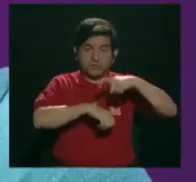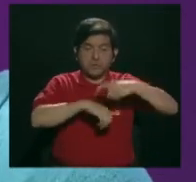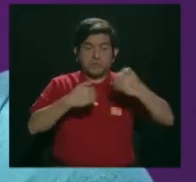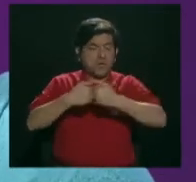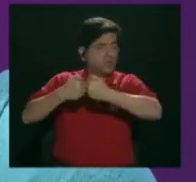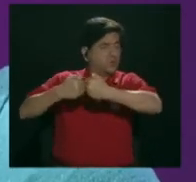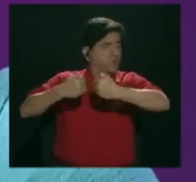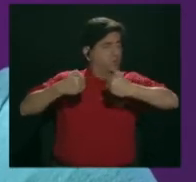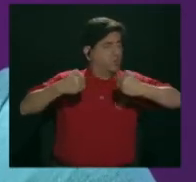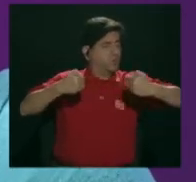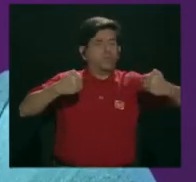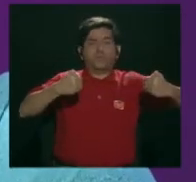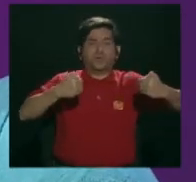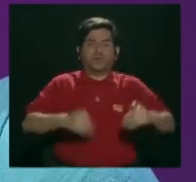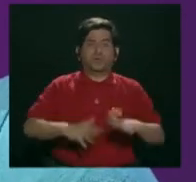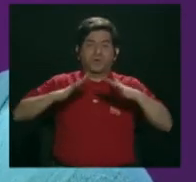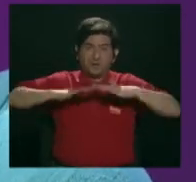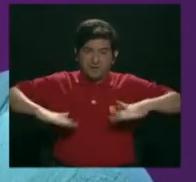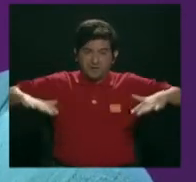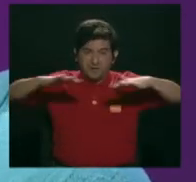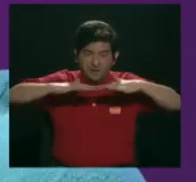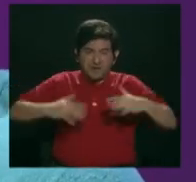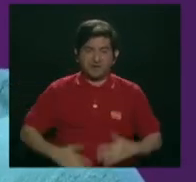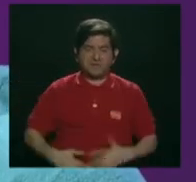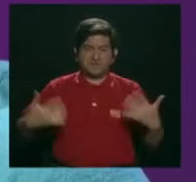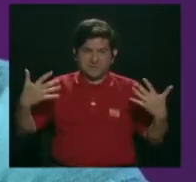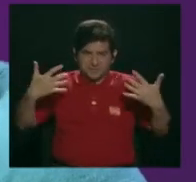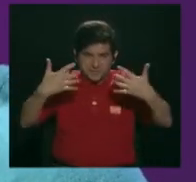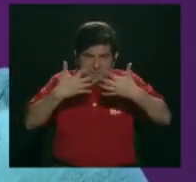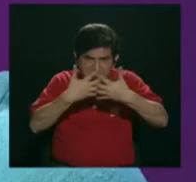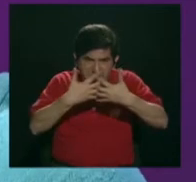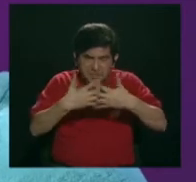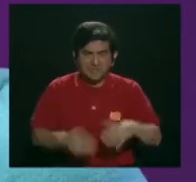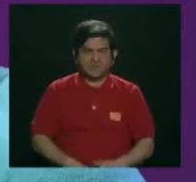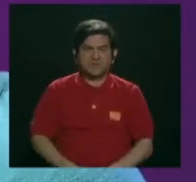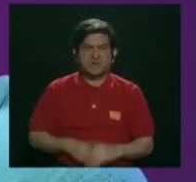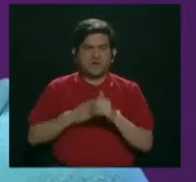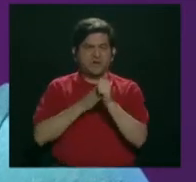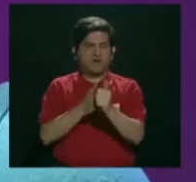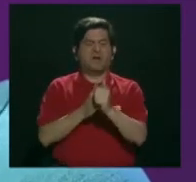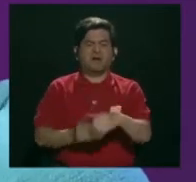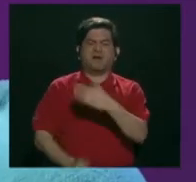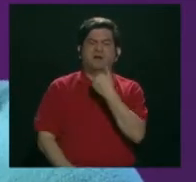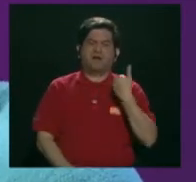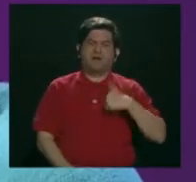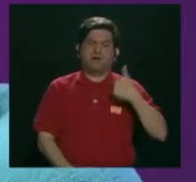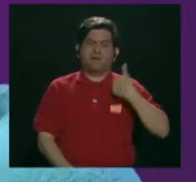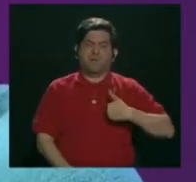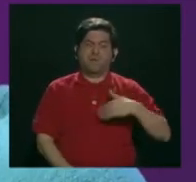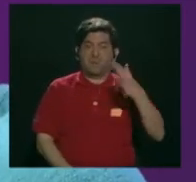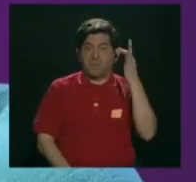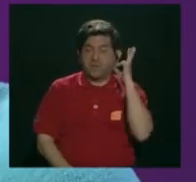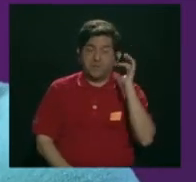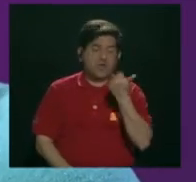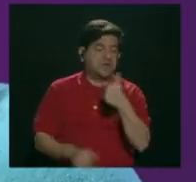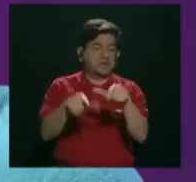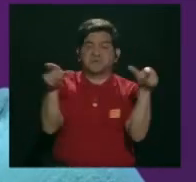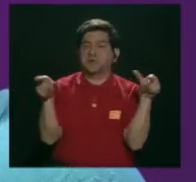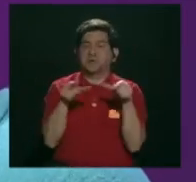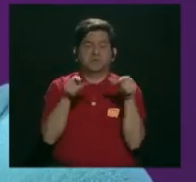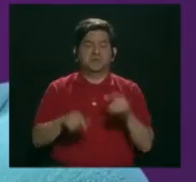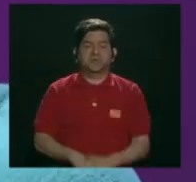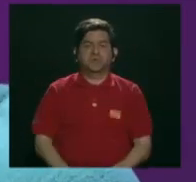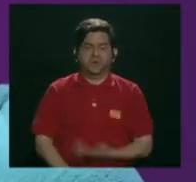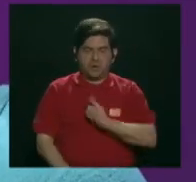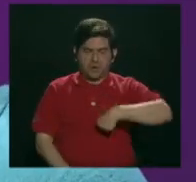aisladas. Siempre el espacio mixto era dirigido por hombres y las mujeres en otro lado. Entonces